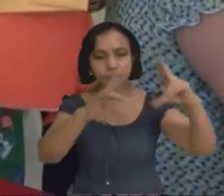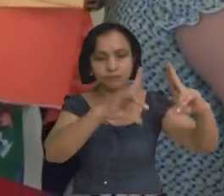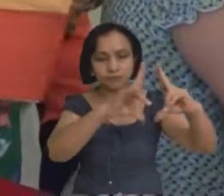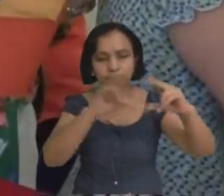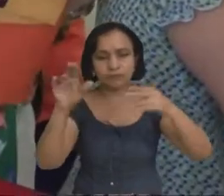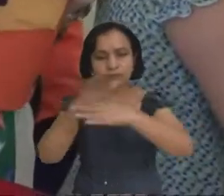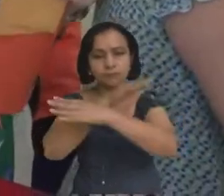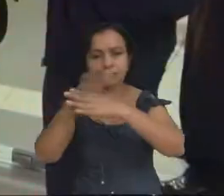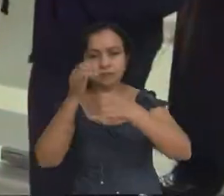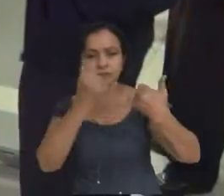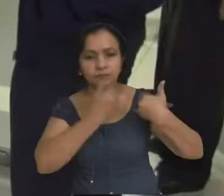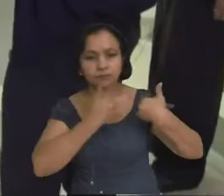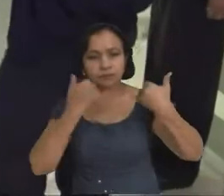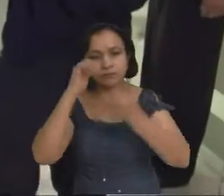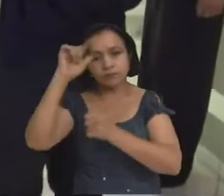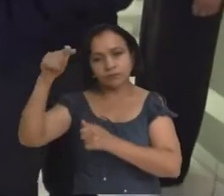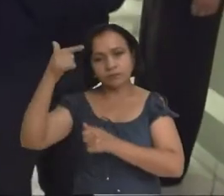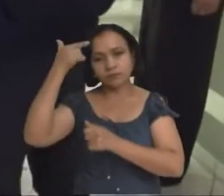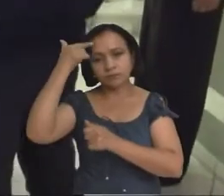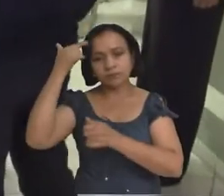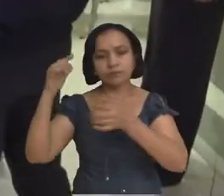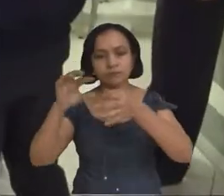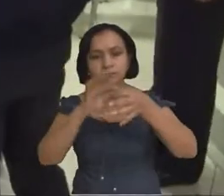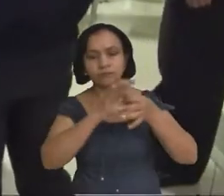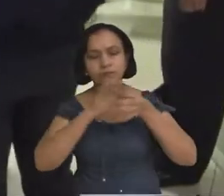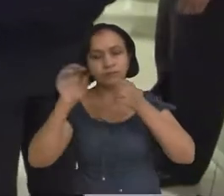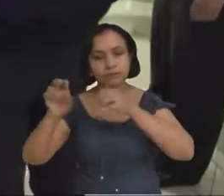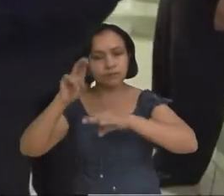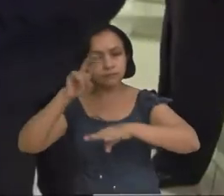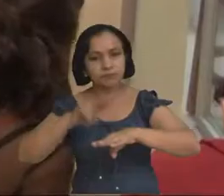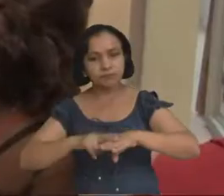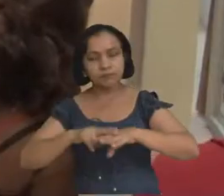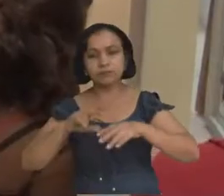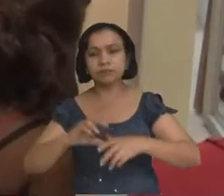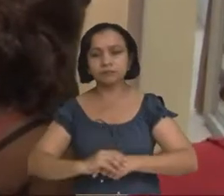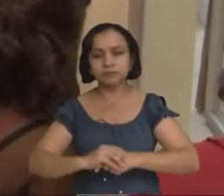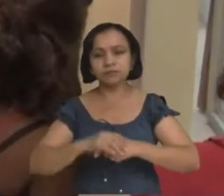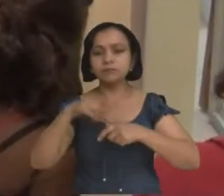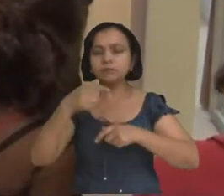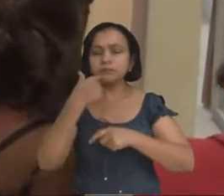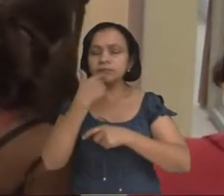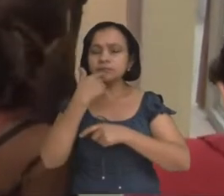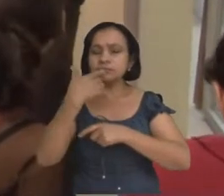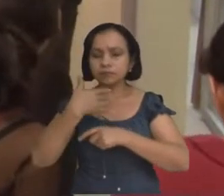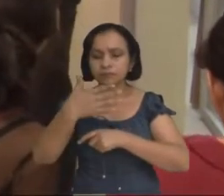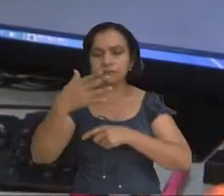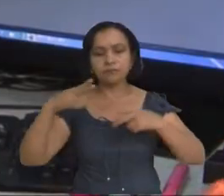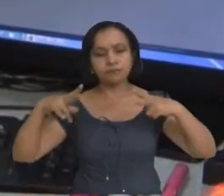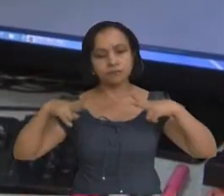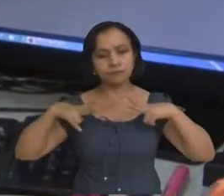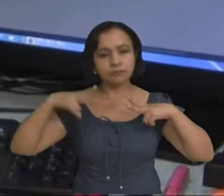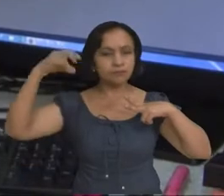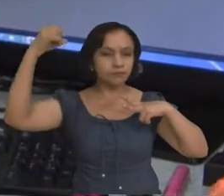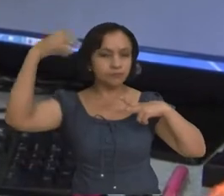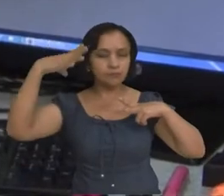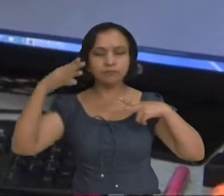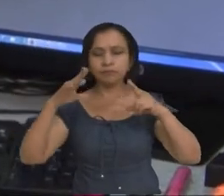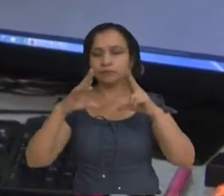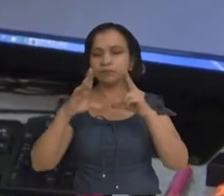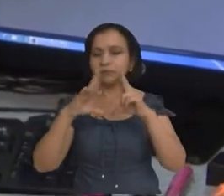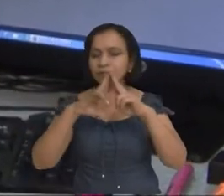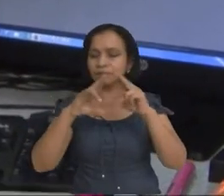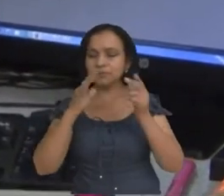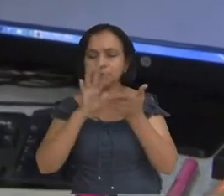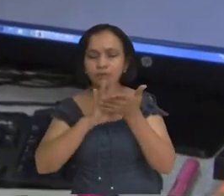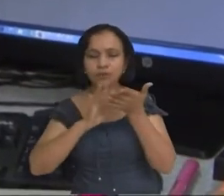distintas instituciones del Gobierno de Reconciliación y Unidad Nacional. Esto de cara al Plan Verano Nicaragua Toda Dulce con Amor para